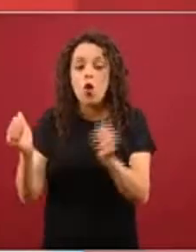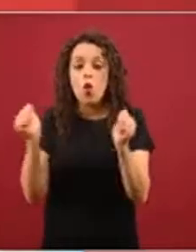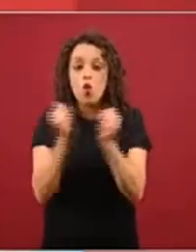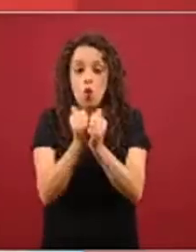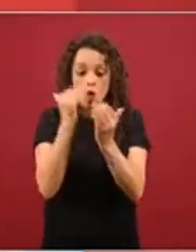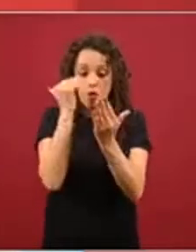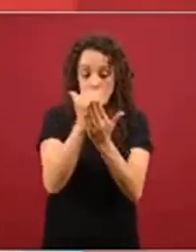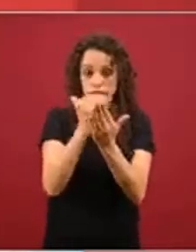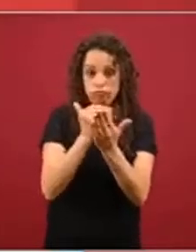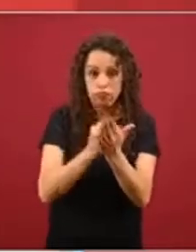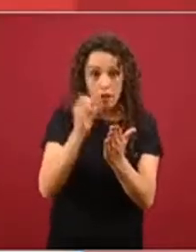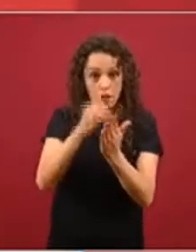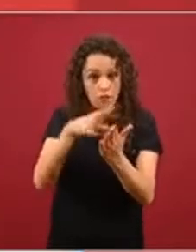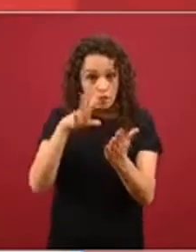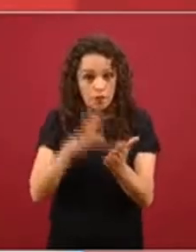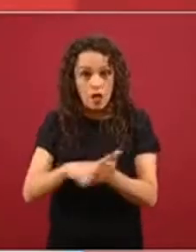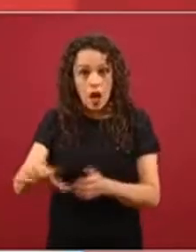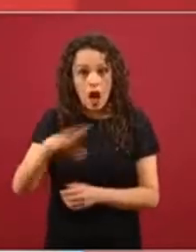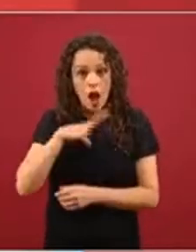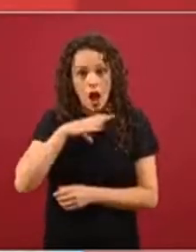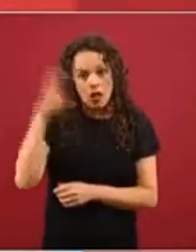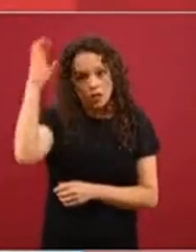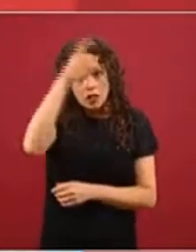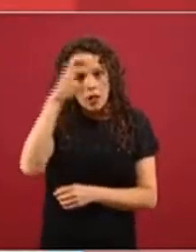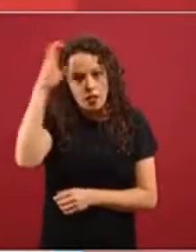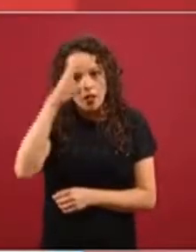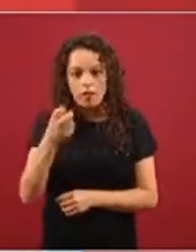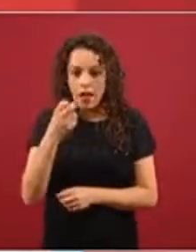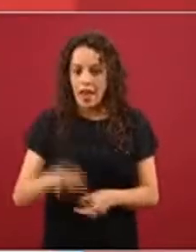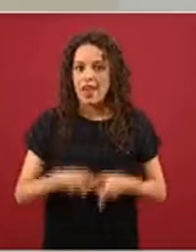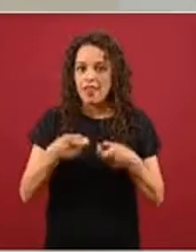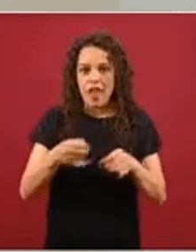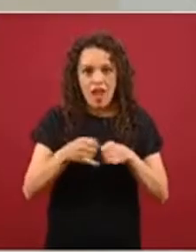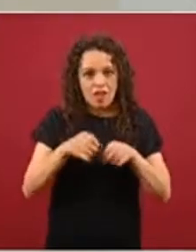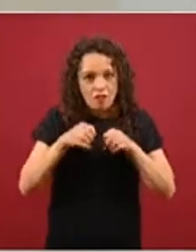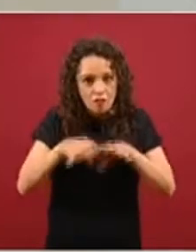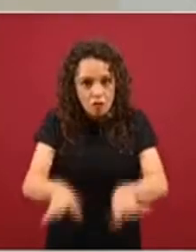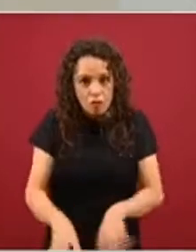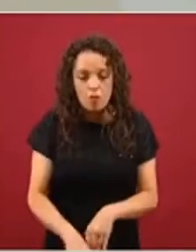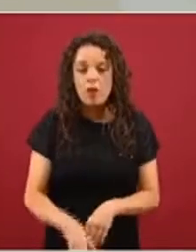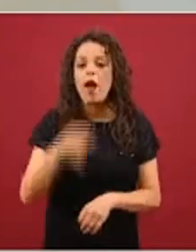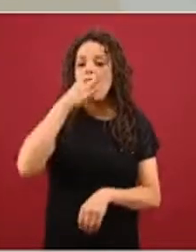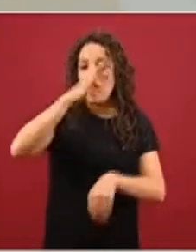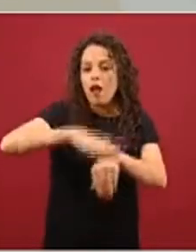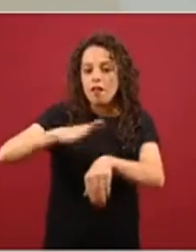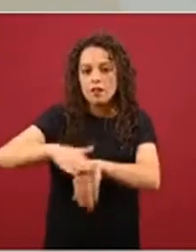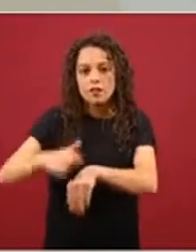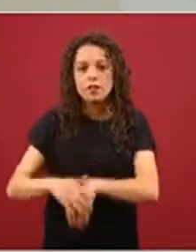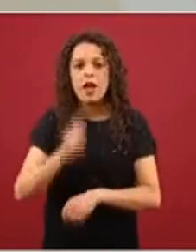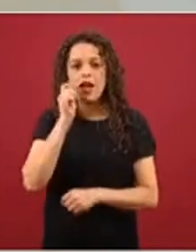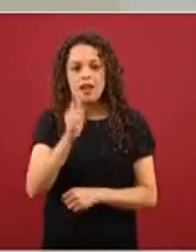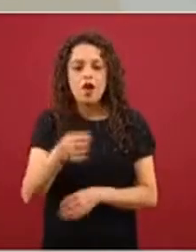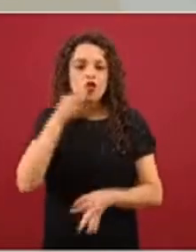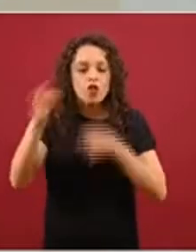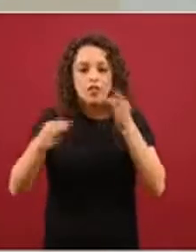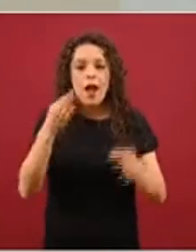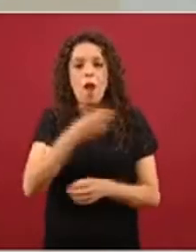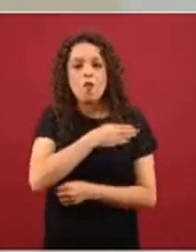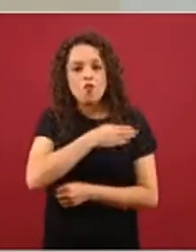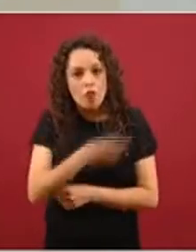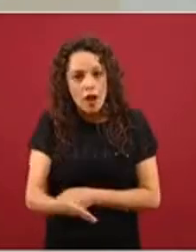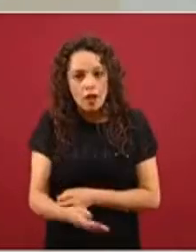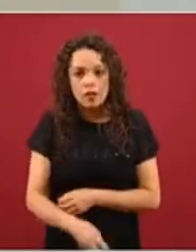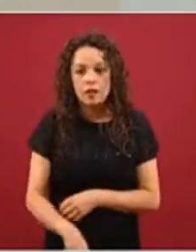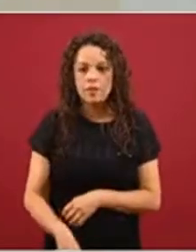documentadas, comunicar evidencia científica, comunicar buenas noticias cuando las hay, comunicar